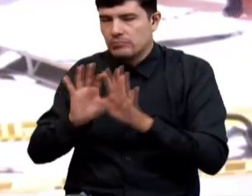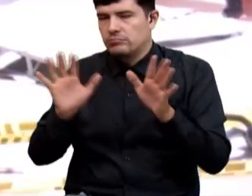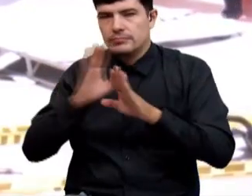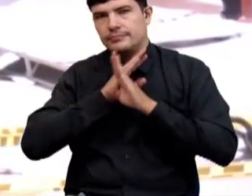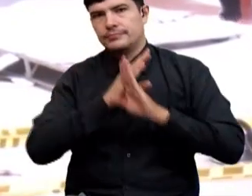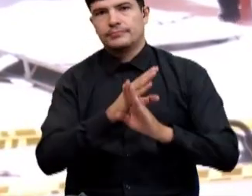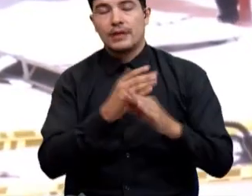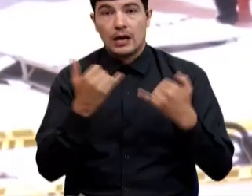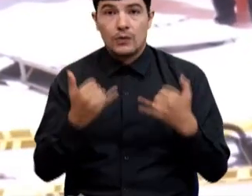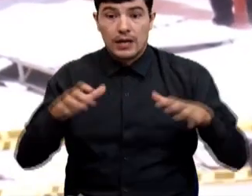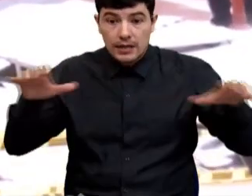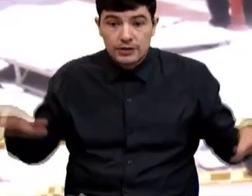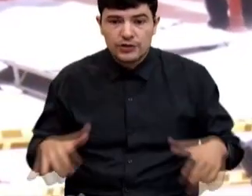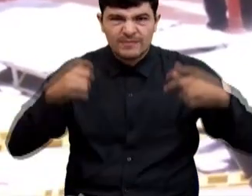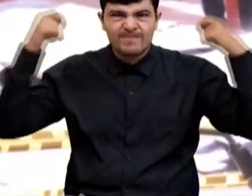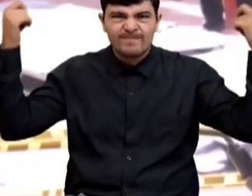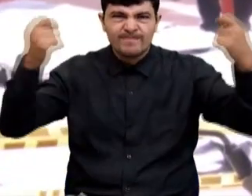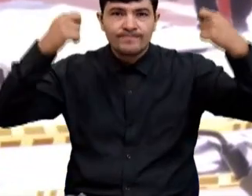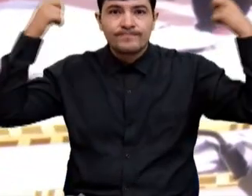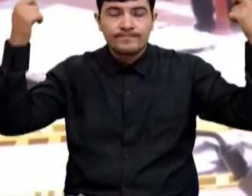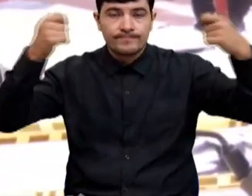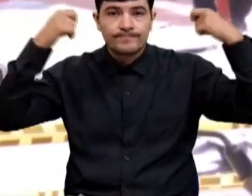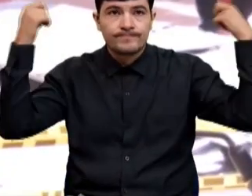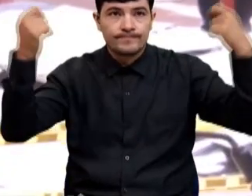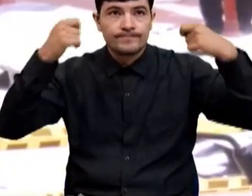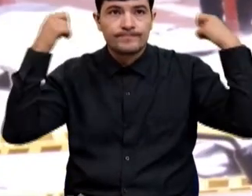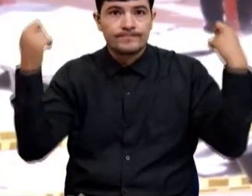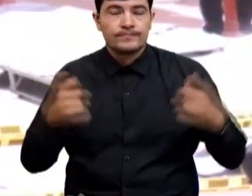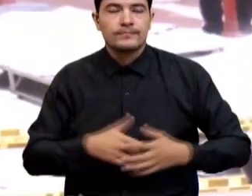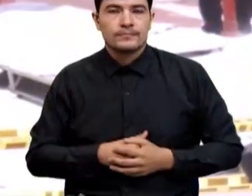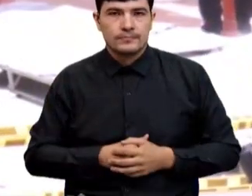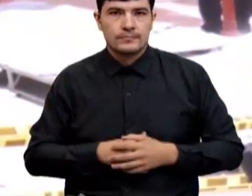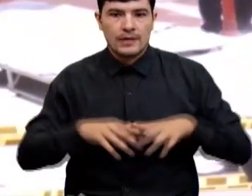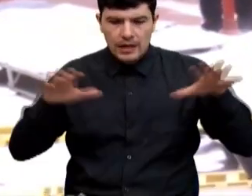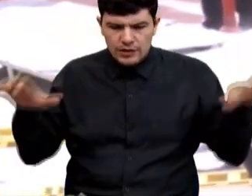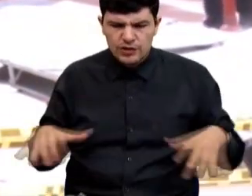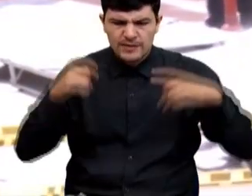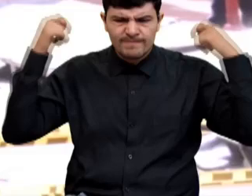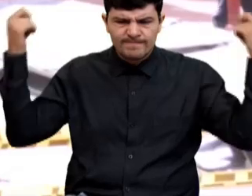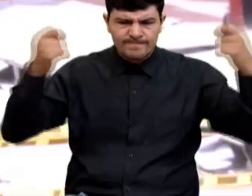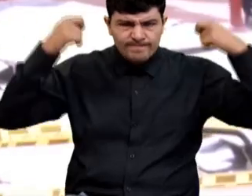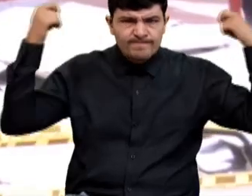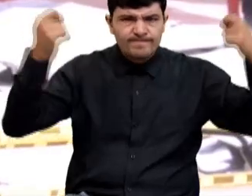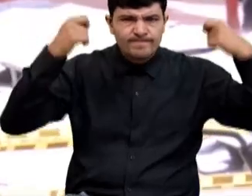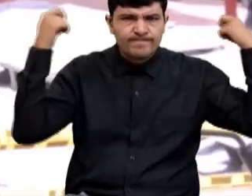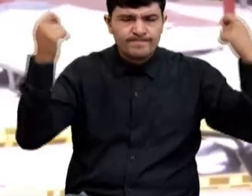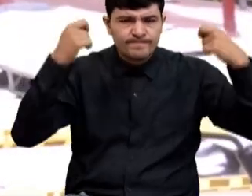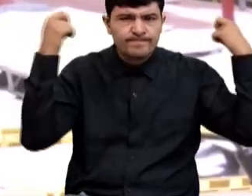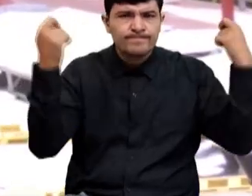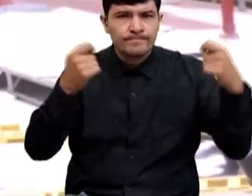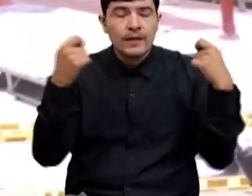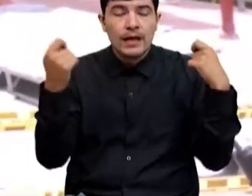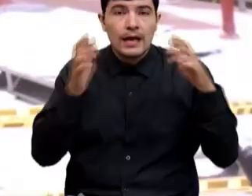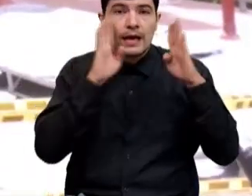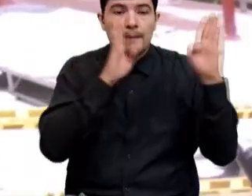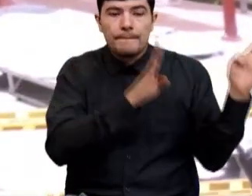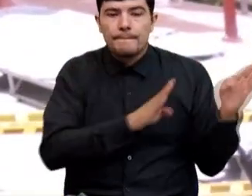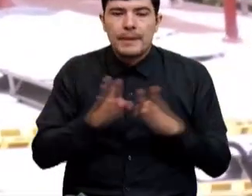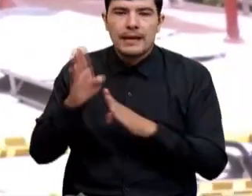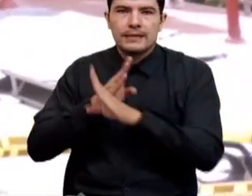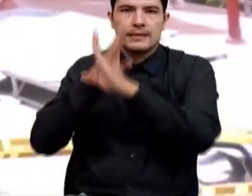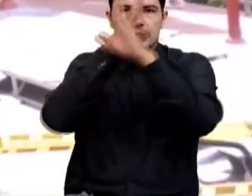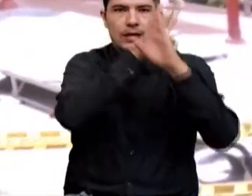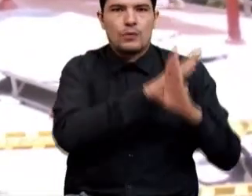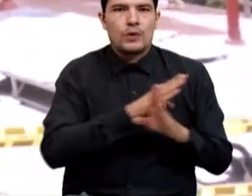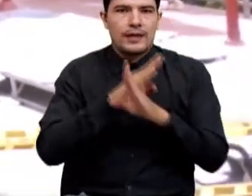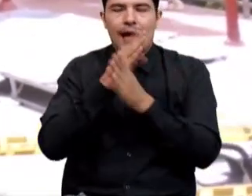Esta acción es totalmente ajena a todo el plan de seguridad que se viene adelantando en el área metropolitana y que fue anunciado por el